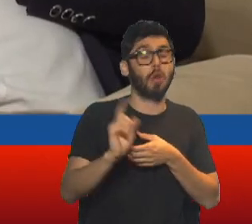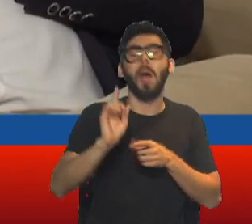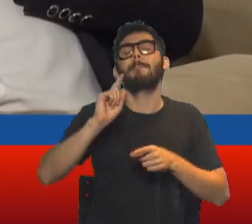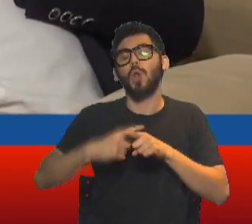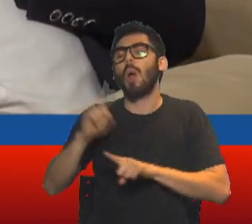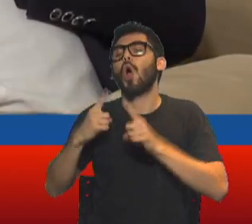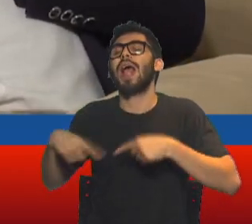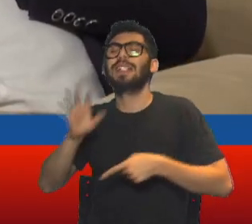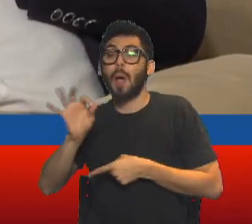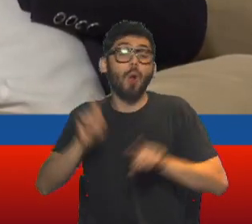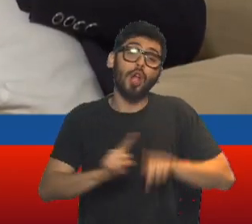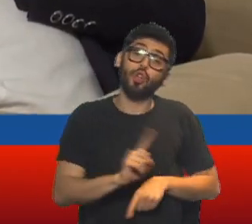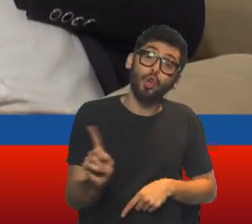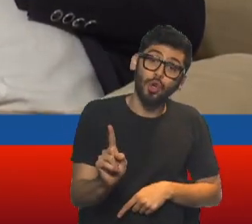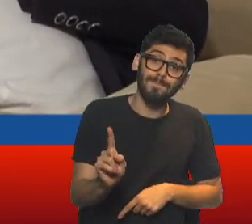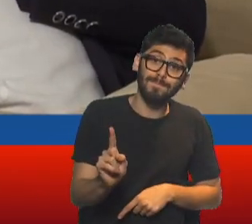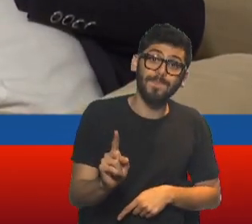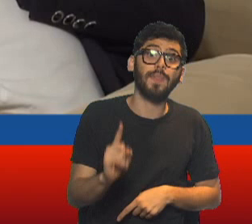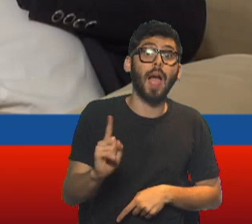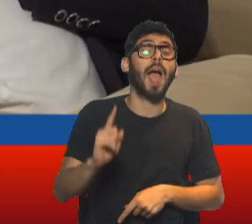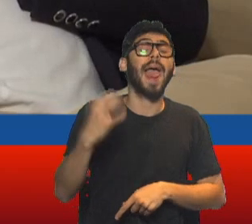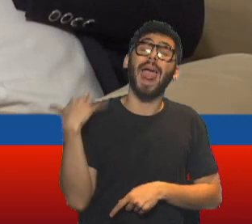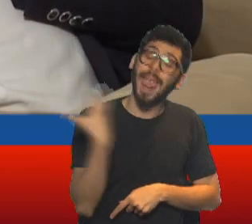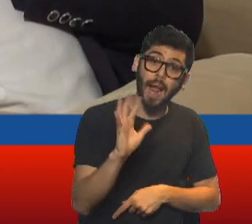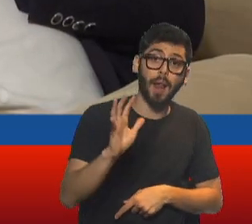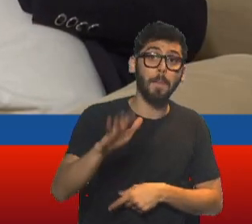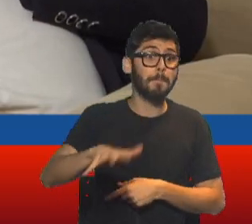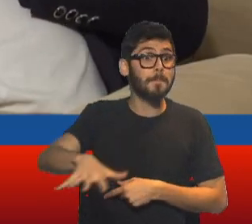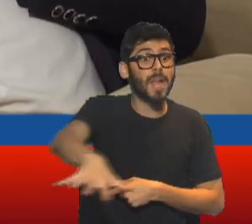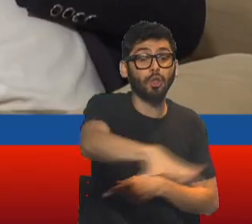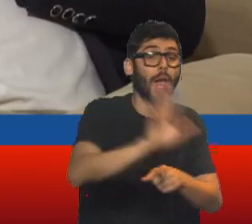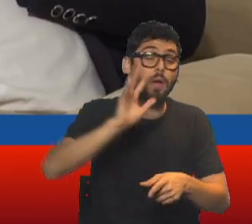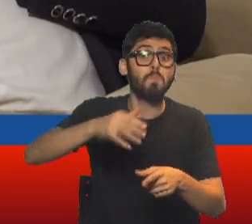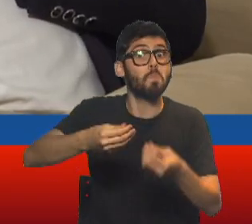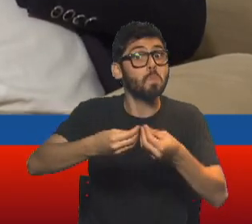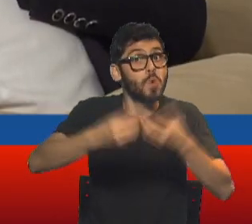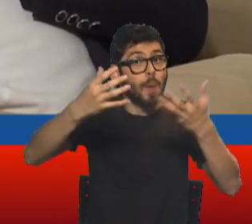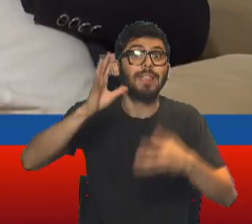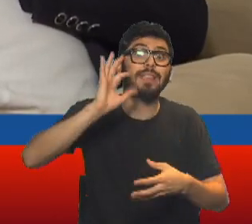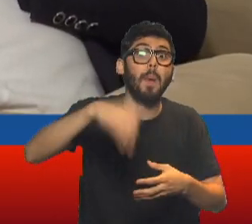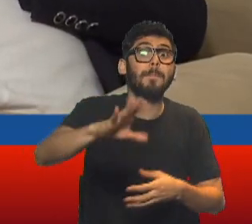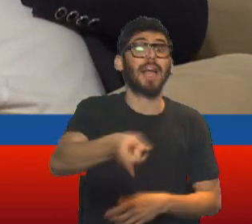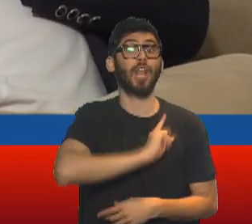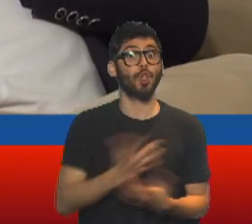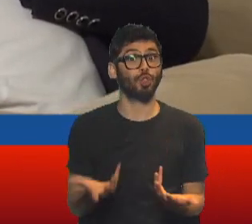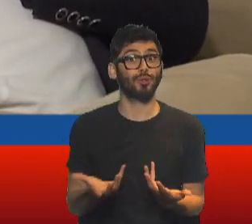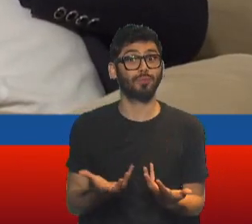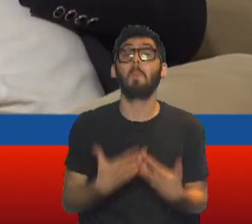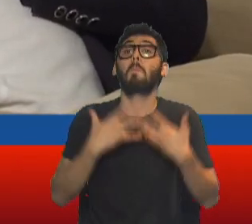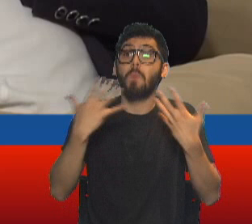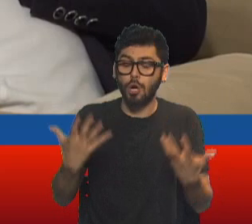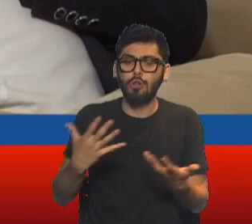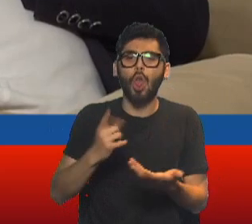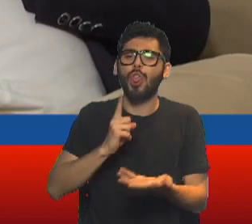cosas, otras no las sabemos. Y la gente a veces, generalmente, es mejor que nosotros. Entonces, animémonos a abrir las